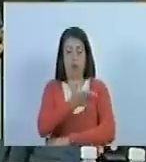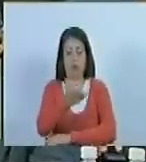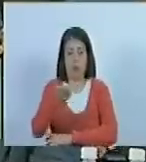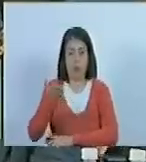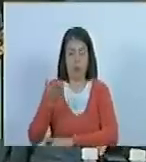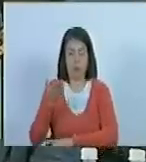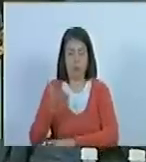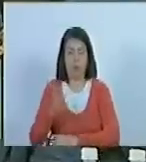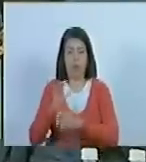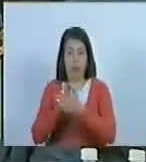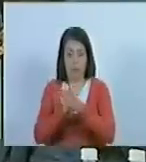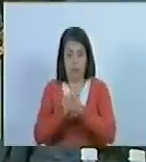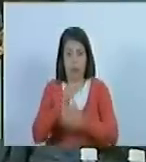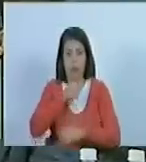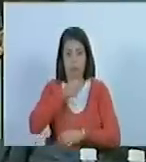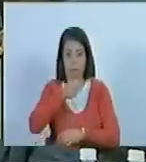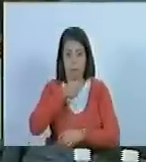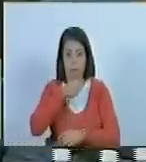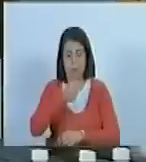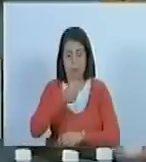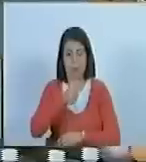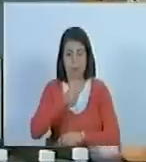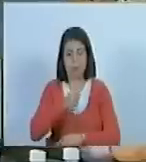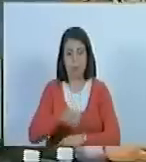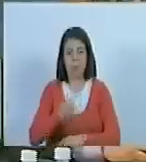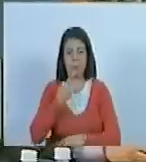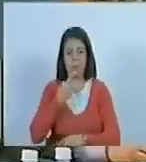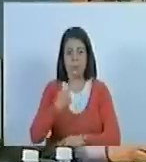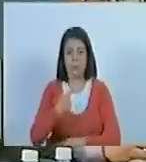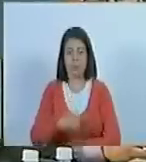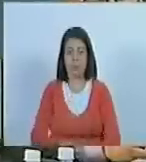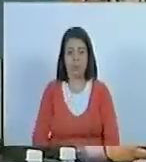ustedes, colegas periodistas, les digo